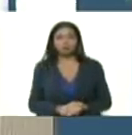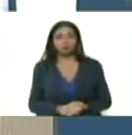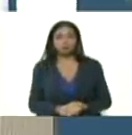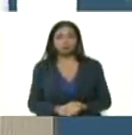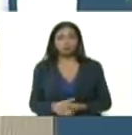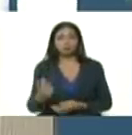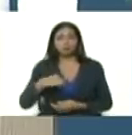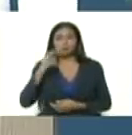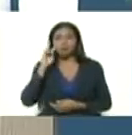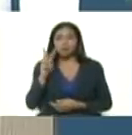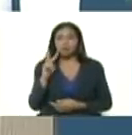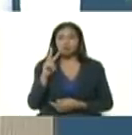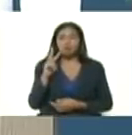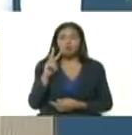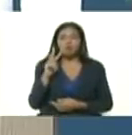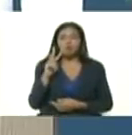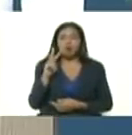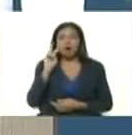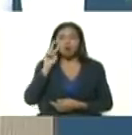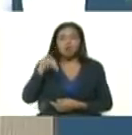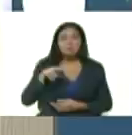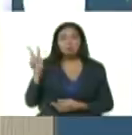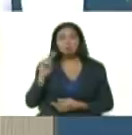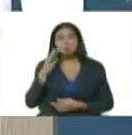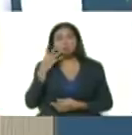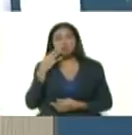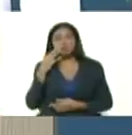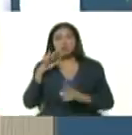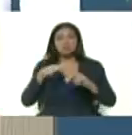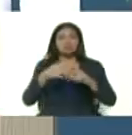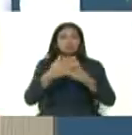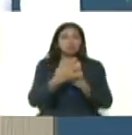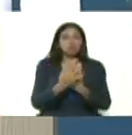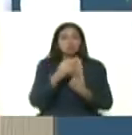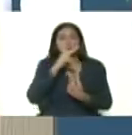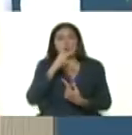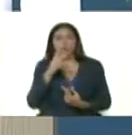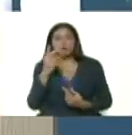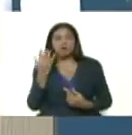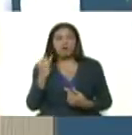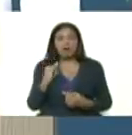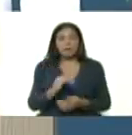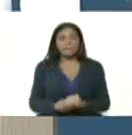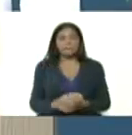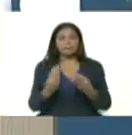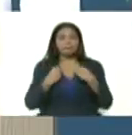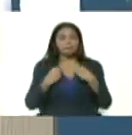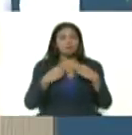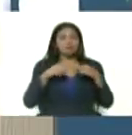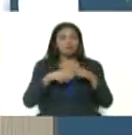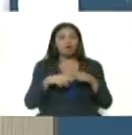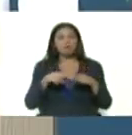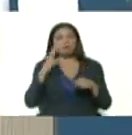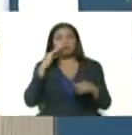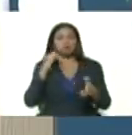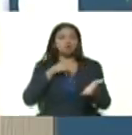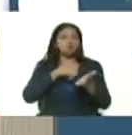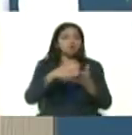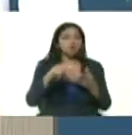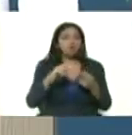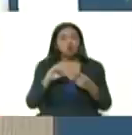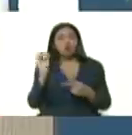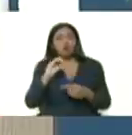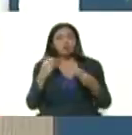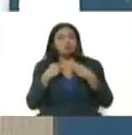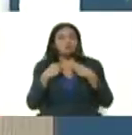viendo, afortunadamente, en Venezuela las situaciones trágicas que viven nuestros hermanos en la ciudad de Nueva York, o que